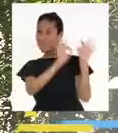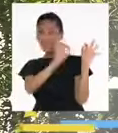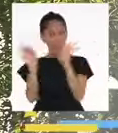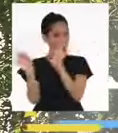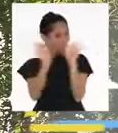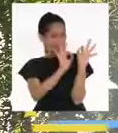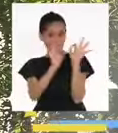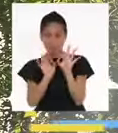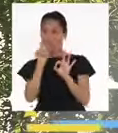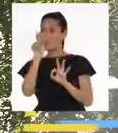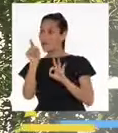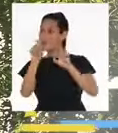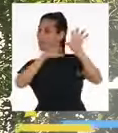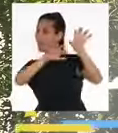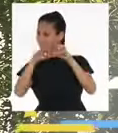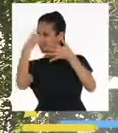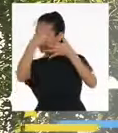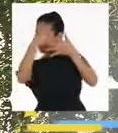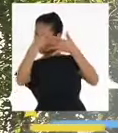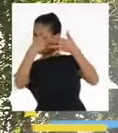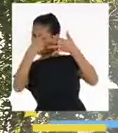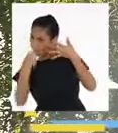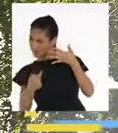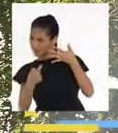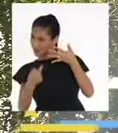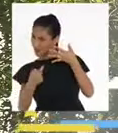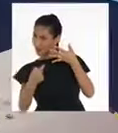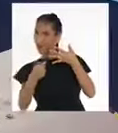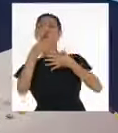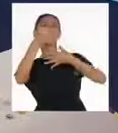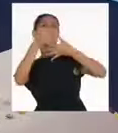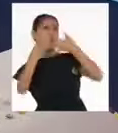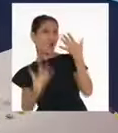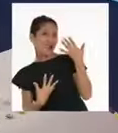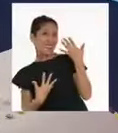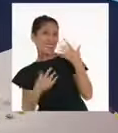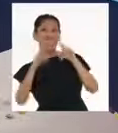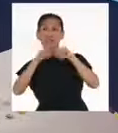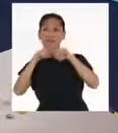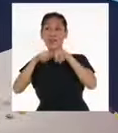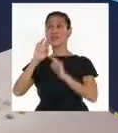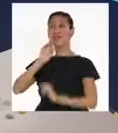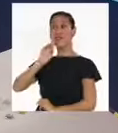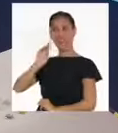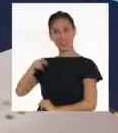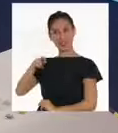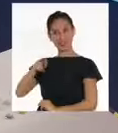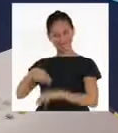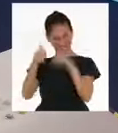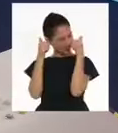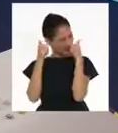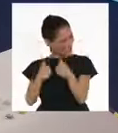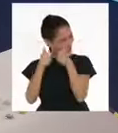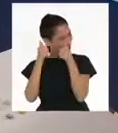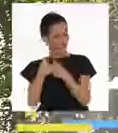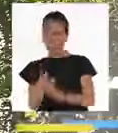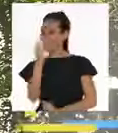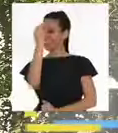según las respuestas que dio cada familiar. ¡Estupendo! Lo aprendiste muy bien.